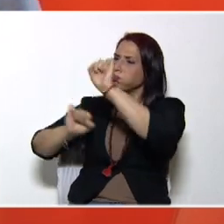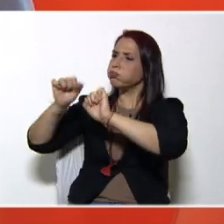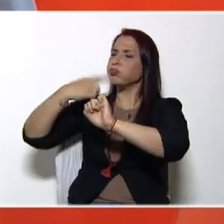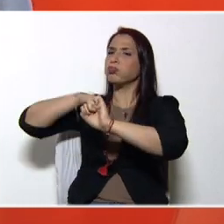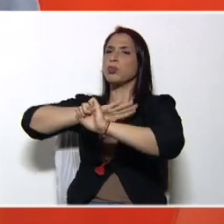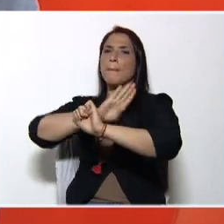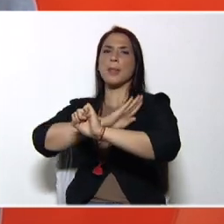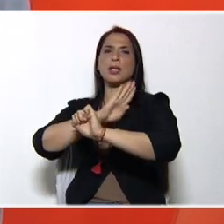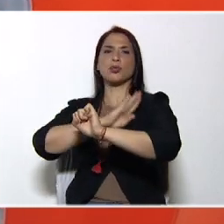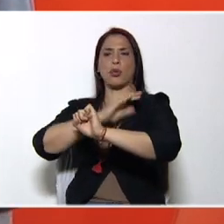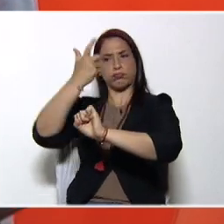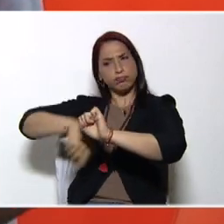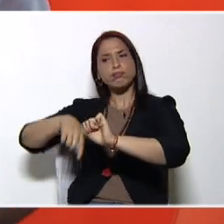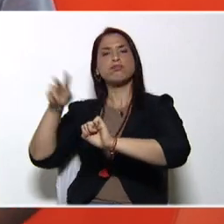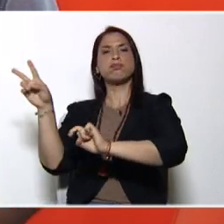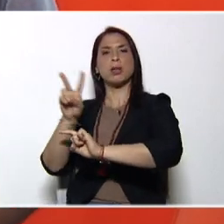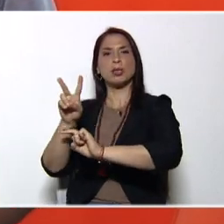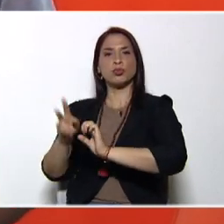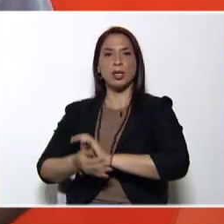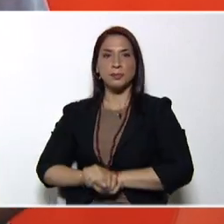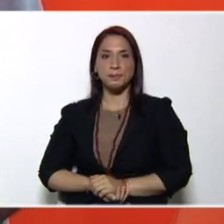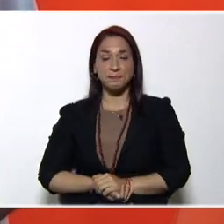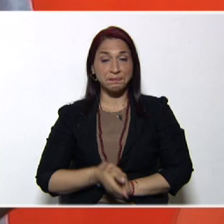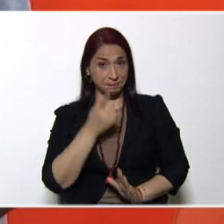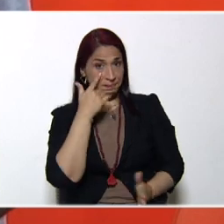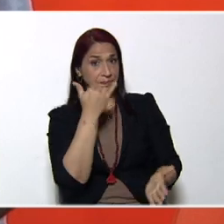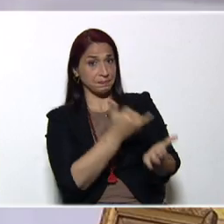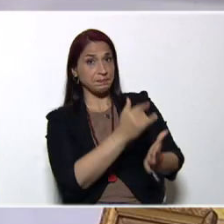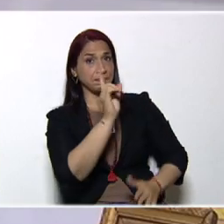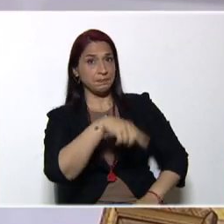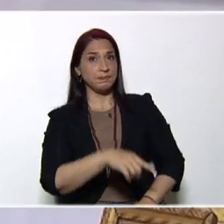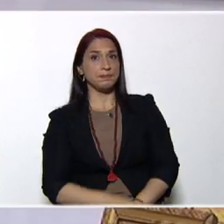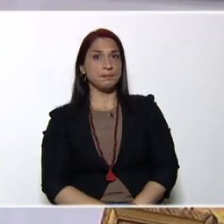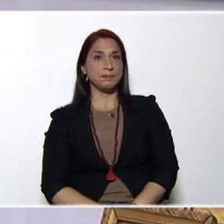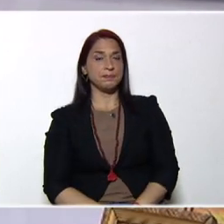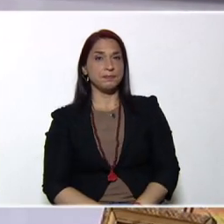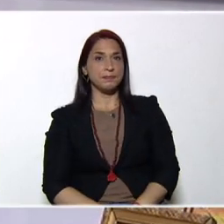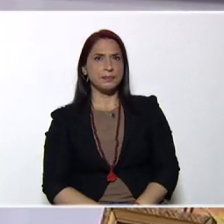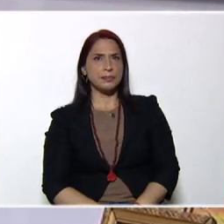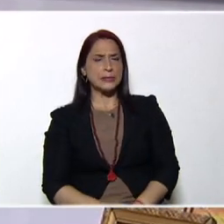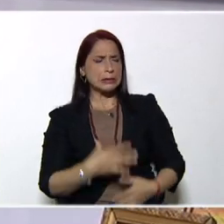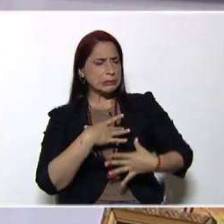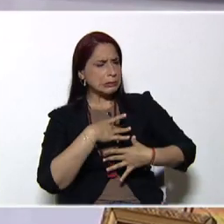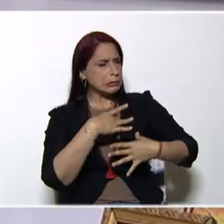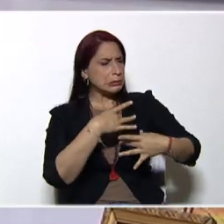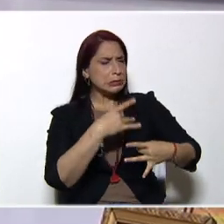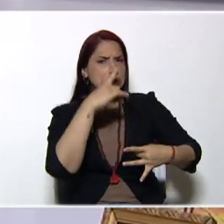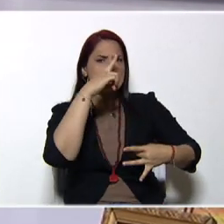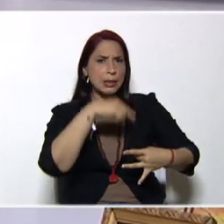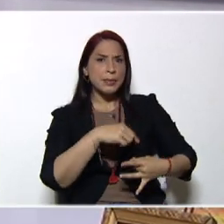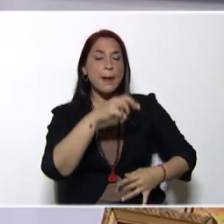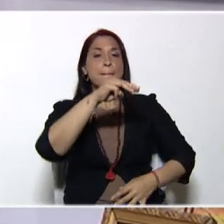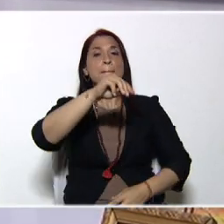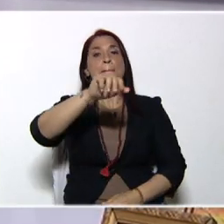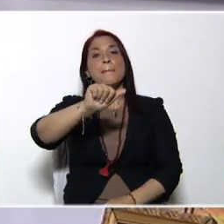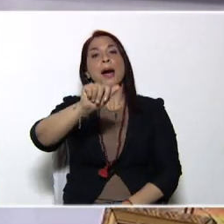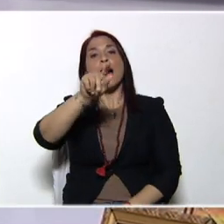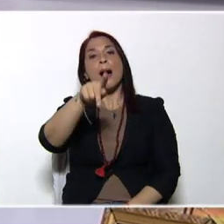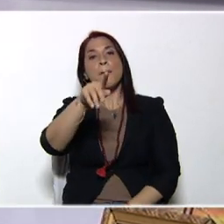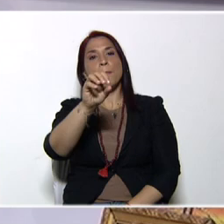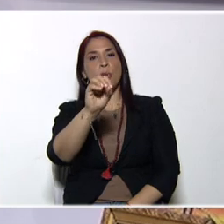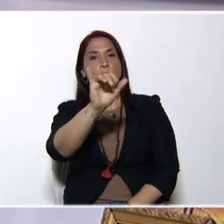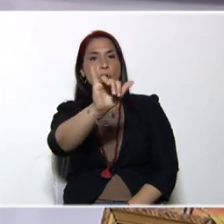como venezolanos y venezolanas. Fíjense que otra cosa que me pareció interesante fueron los mapollos.